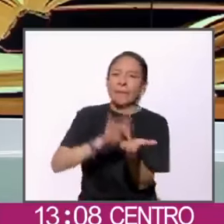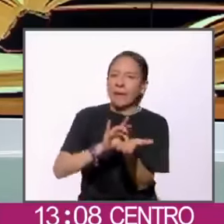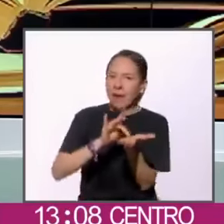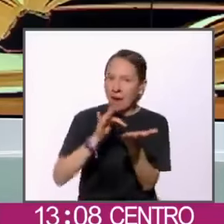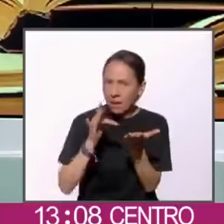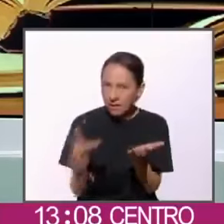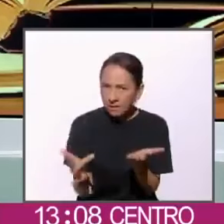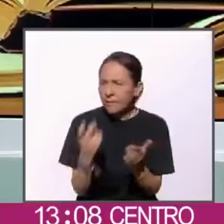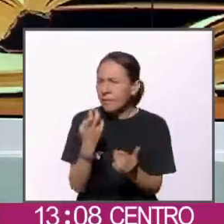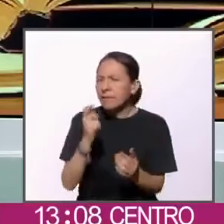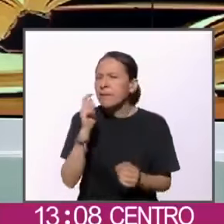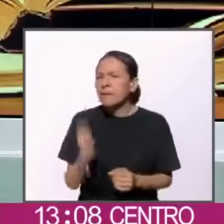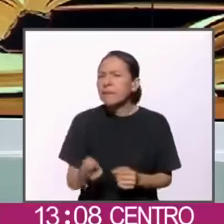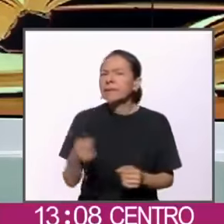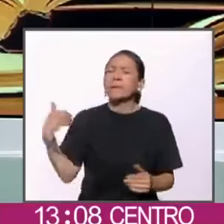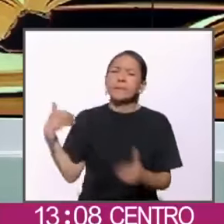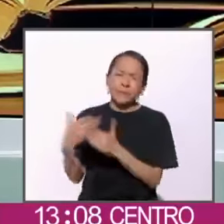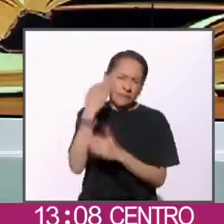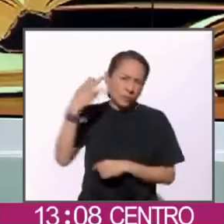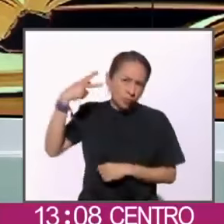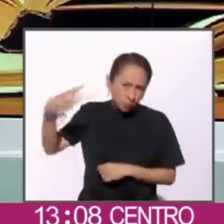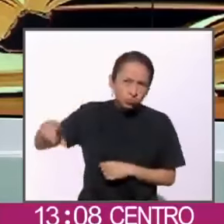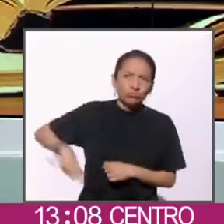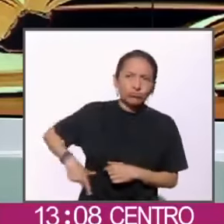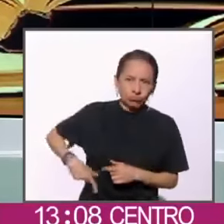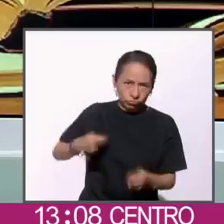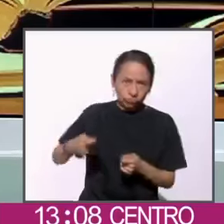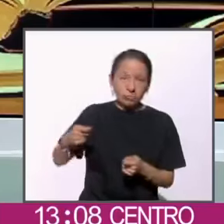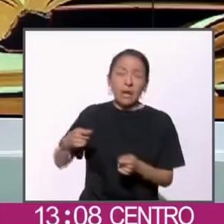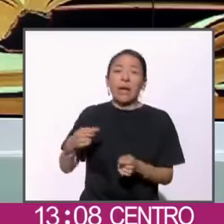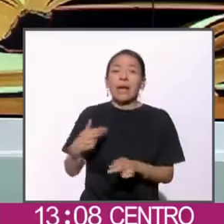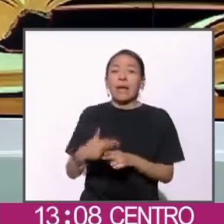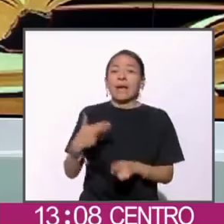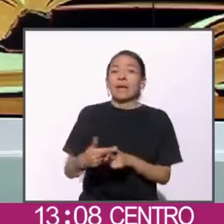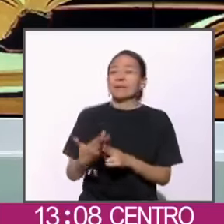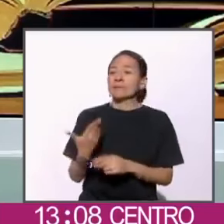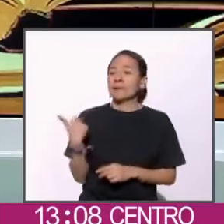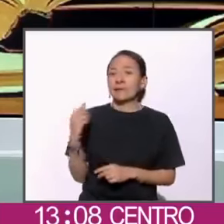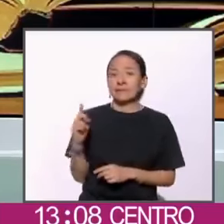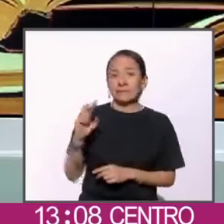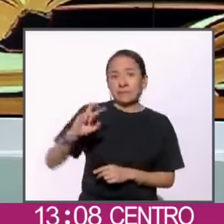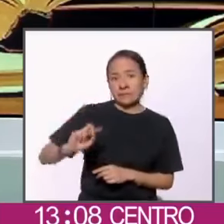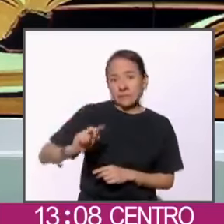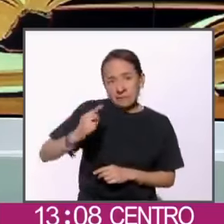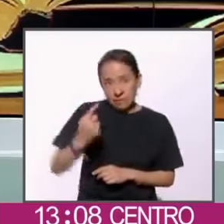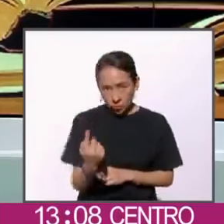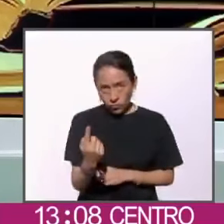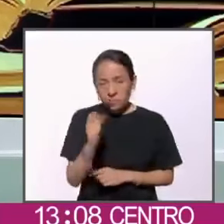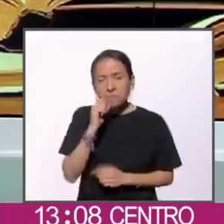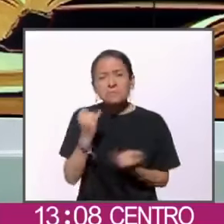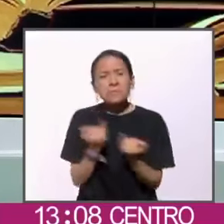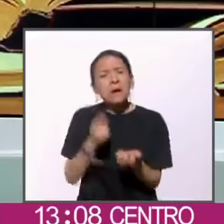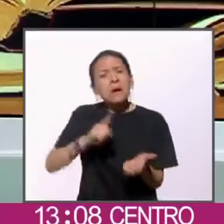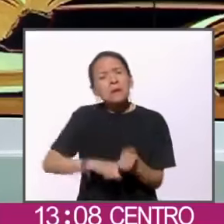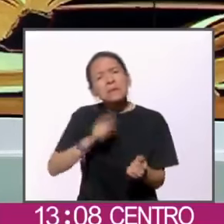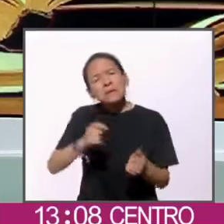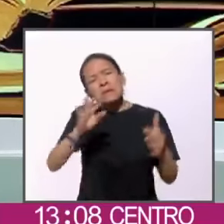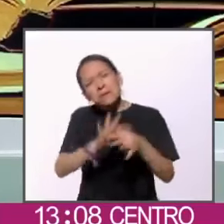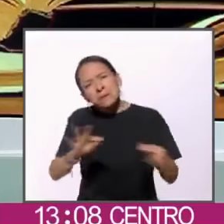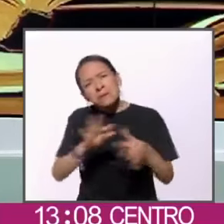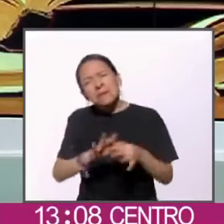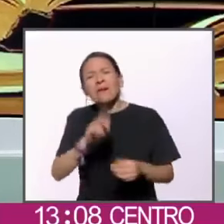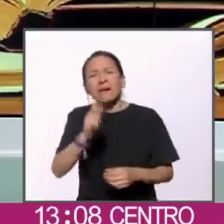más importante ocurrido durante su gobierno hasta el 31 de diciembre. En él también revela algunas historias de la mafia del